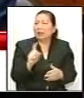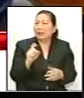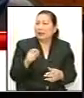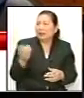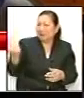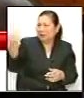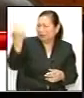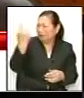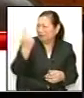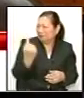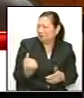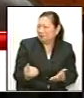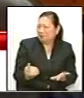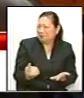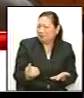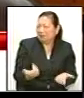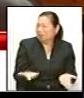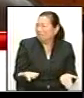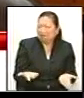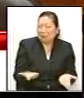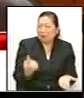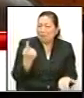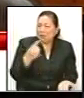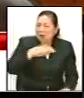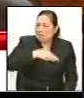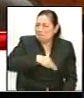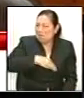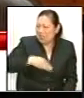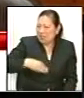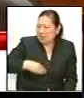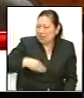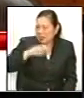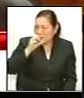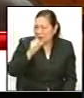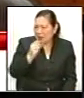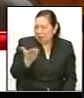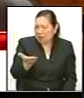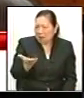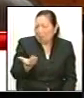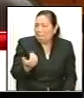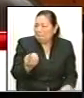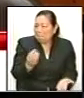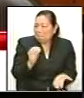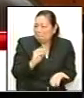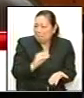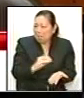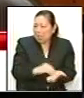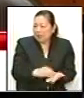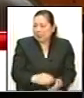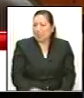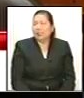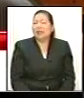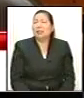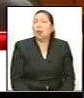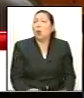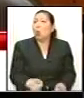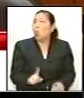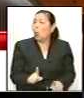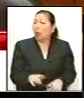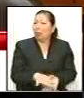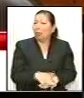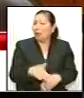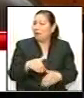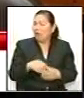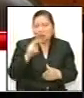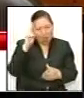la presencia del Premier y del Canciller. Más aún cuando todavía no se ha generado el